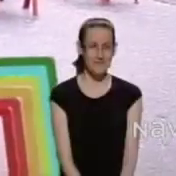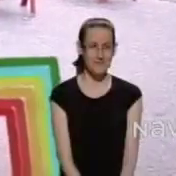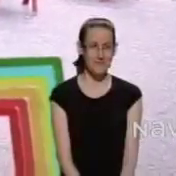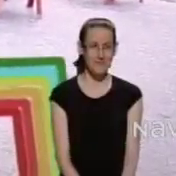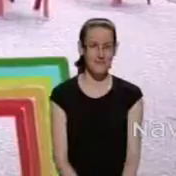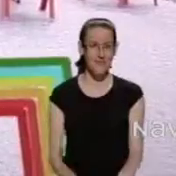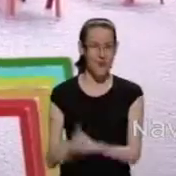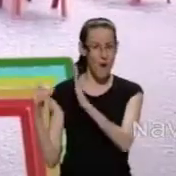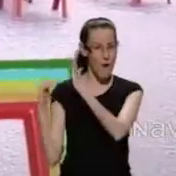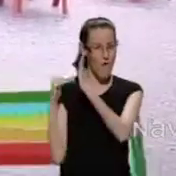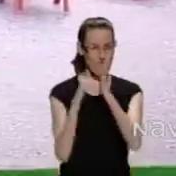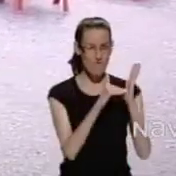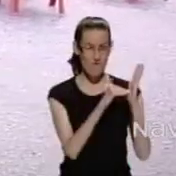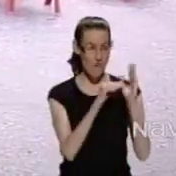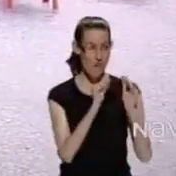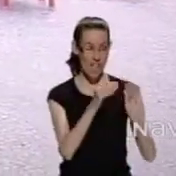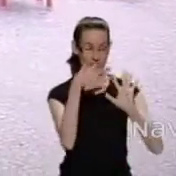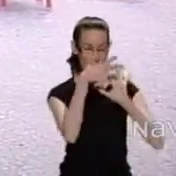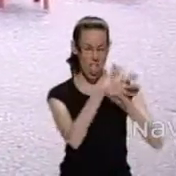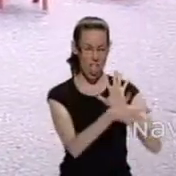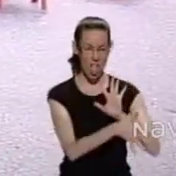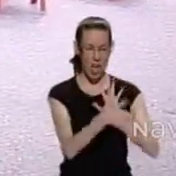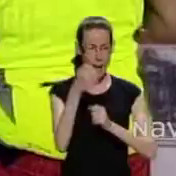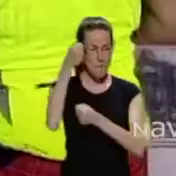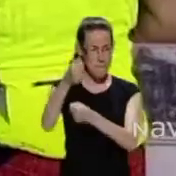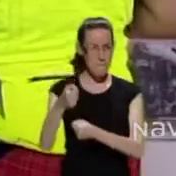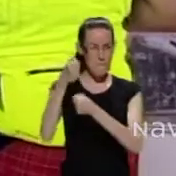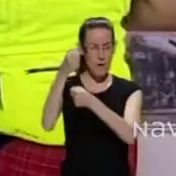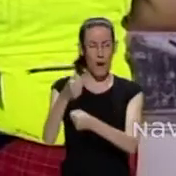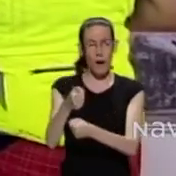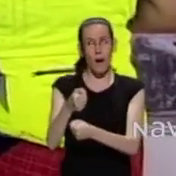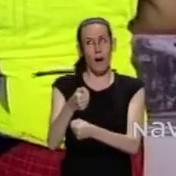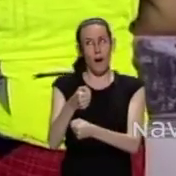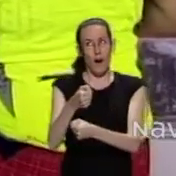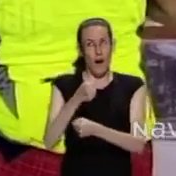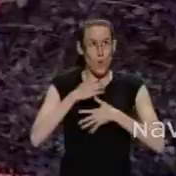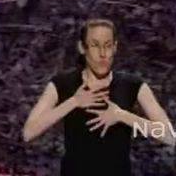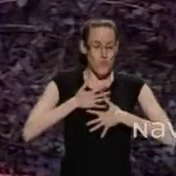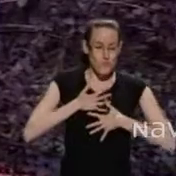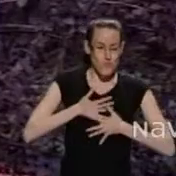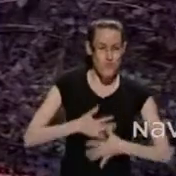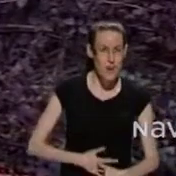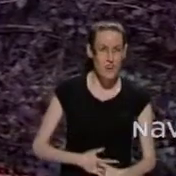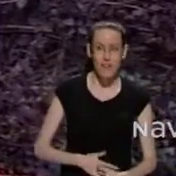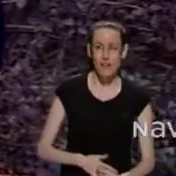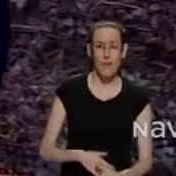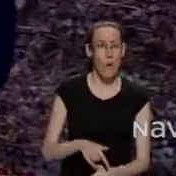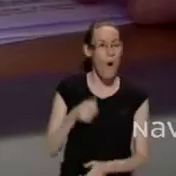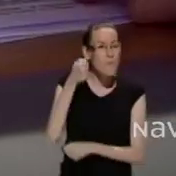becomes an oasis for miles of pilgrims in the Alto de Erro. They have been able to see the most